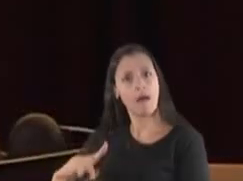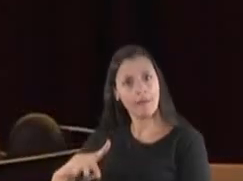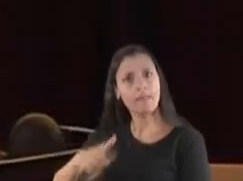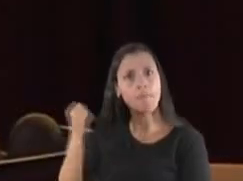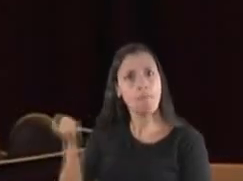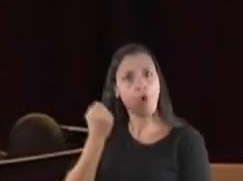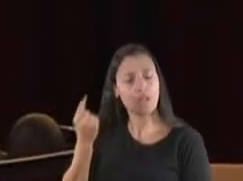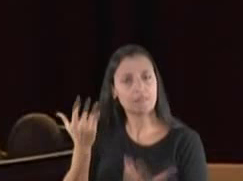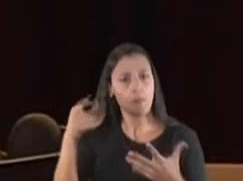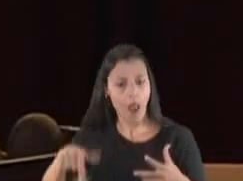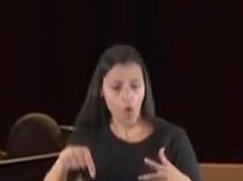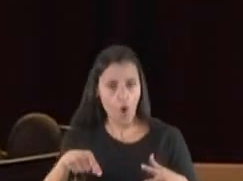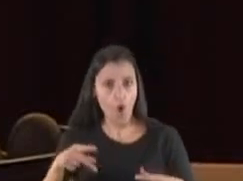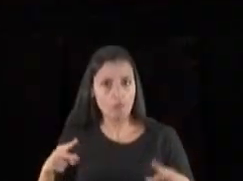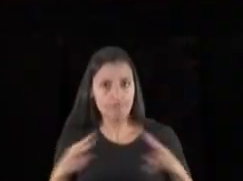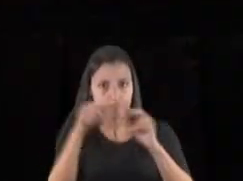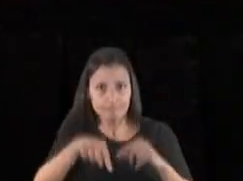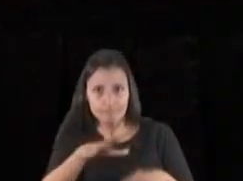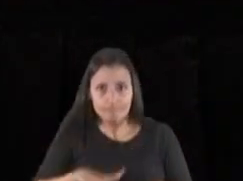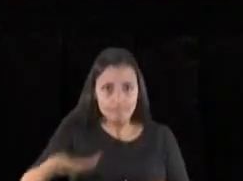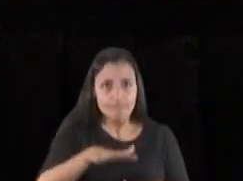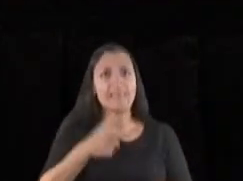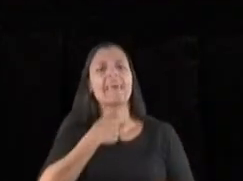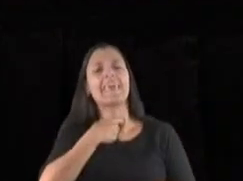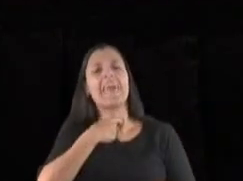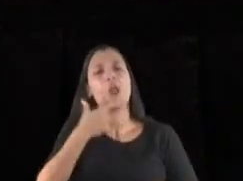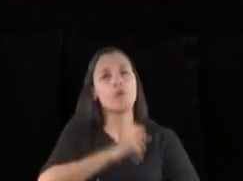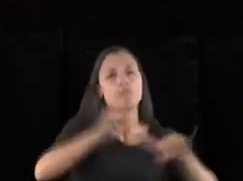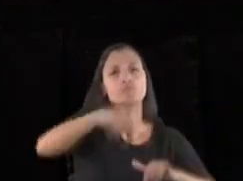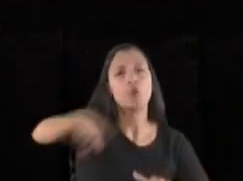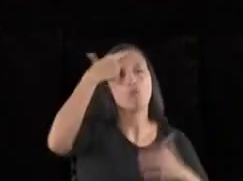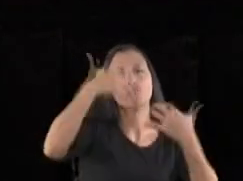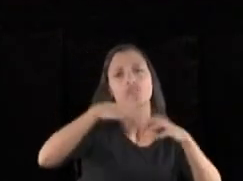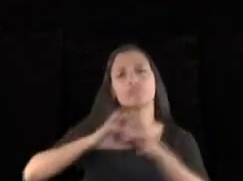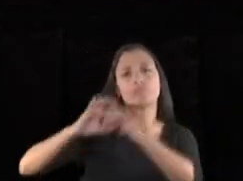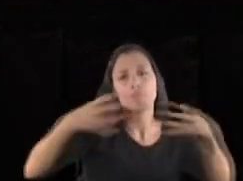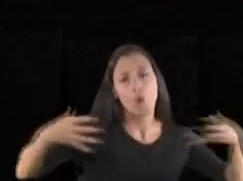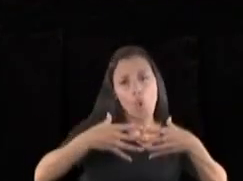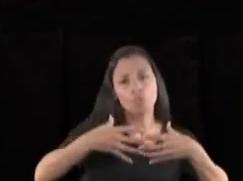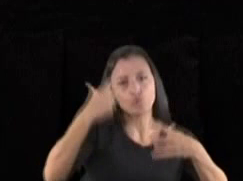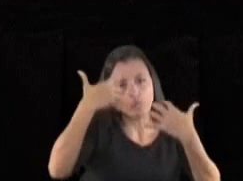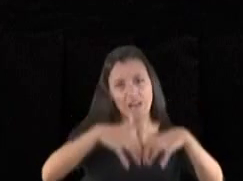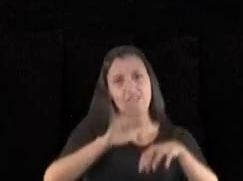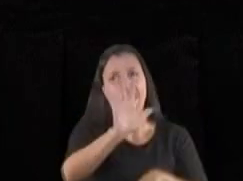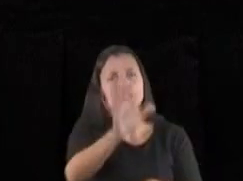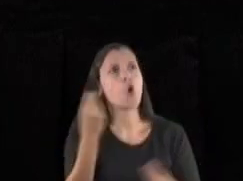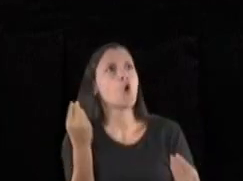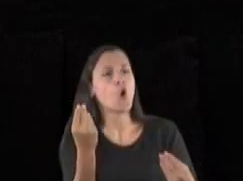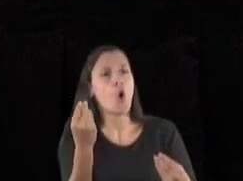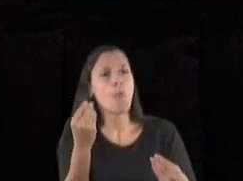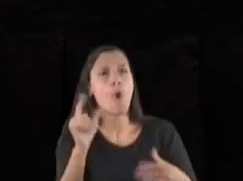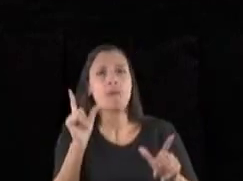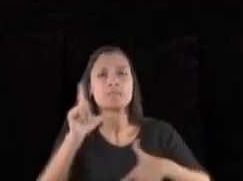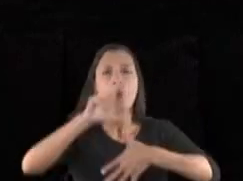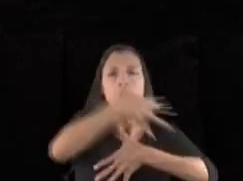era también convocarlos a una reflexión colectiva de cómo pensamos la región como